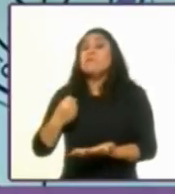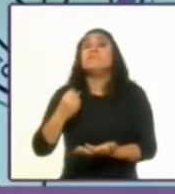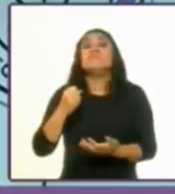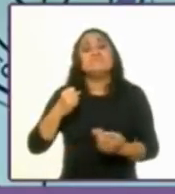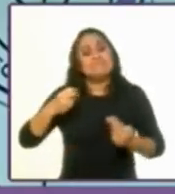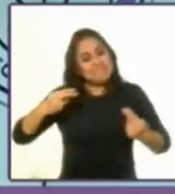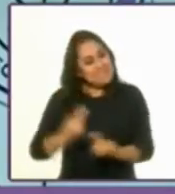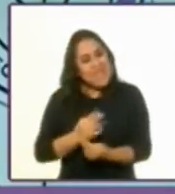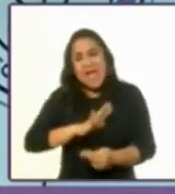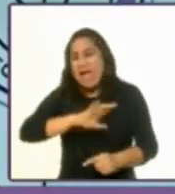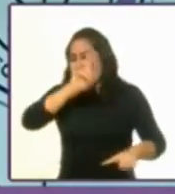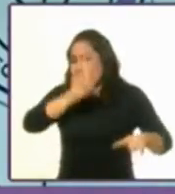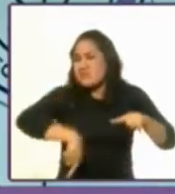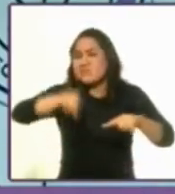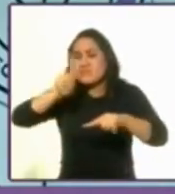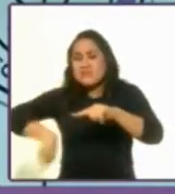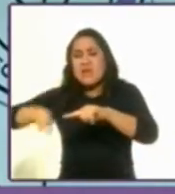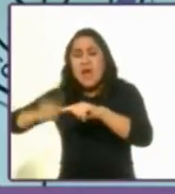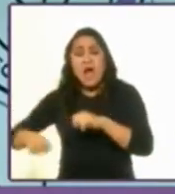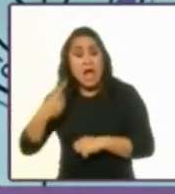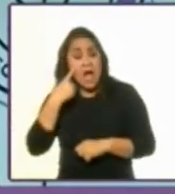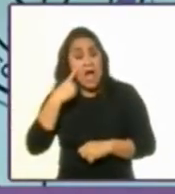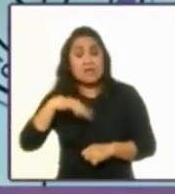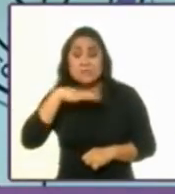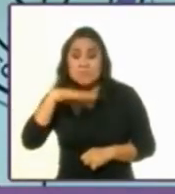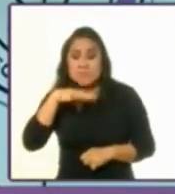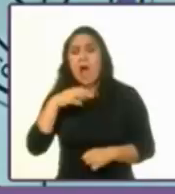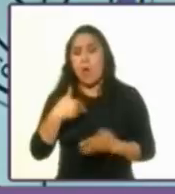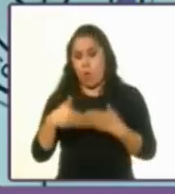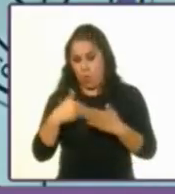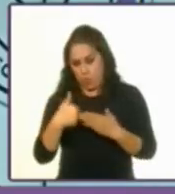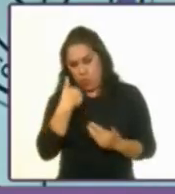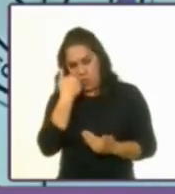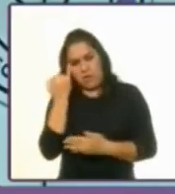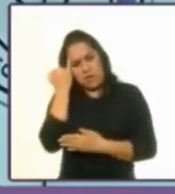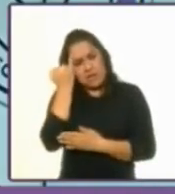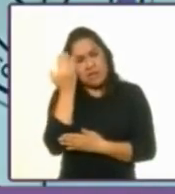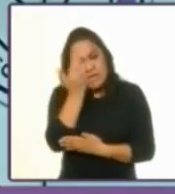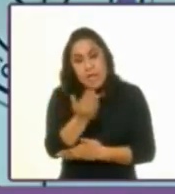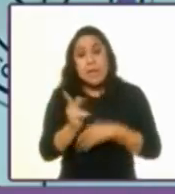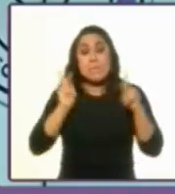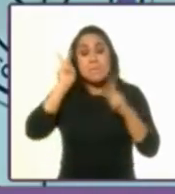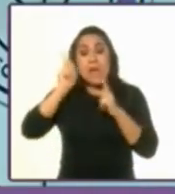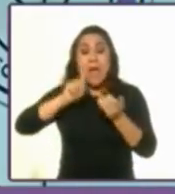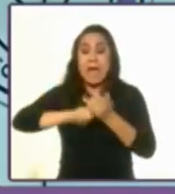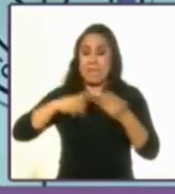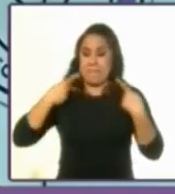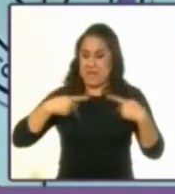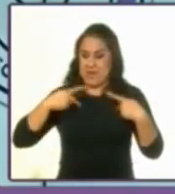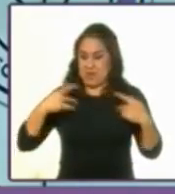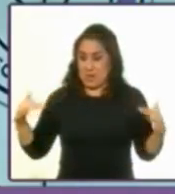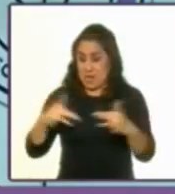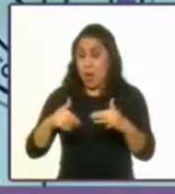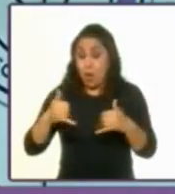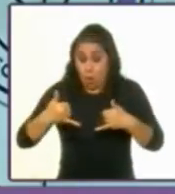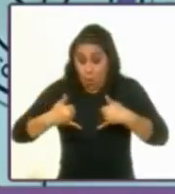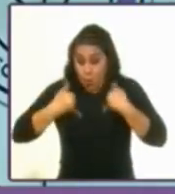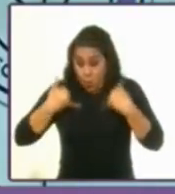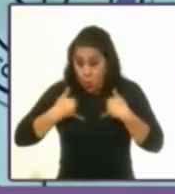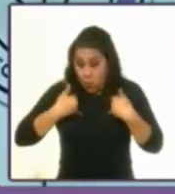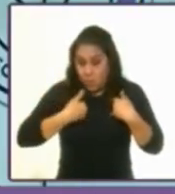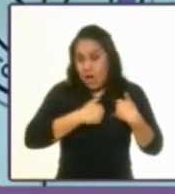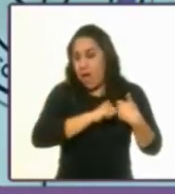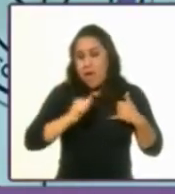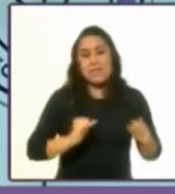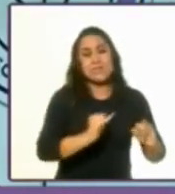con la corrupción yo propongo una visitaduría ciudadana donde los jóvenes atiendan en cada